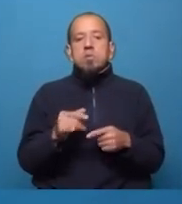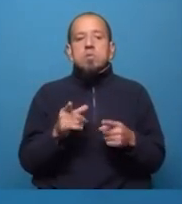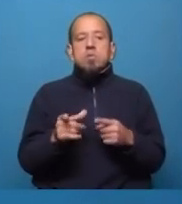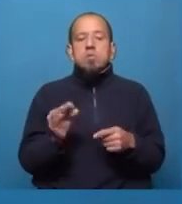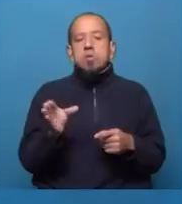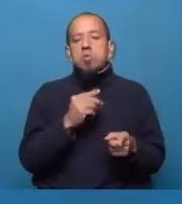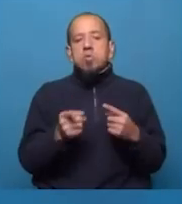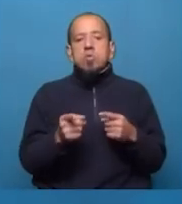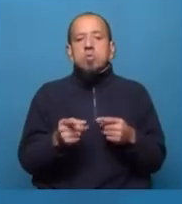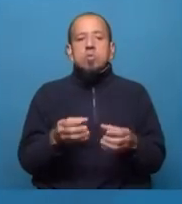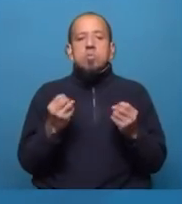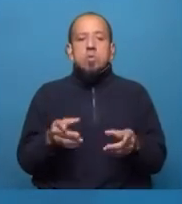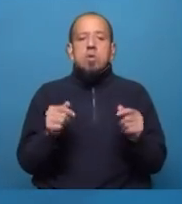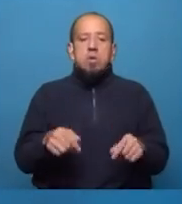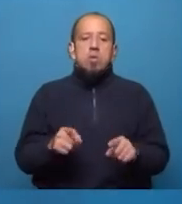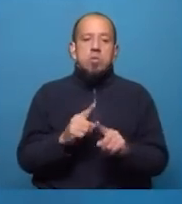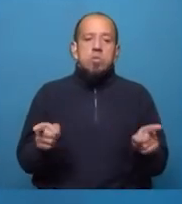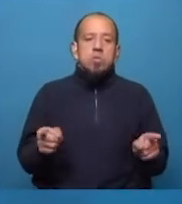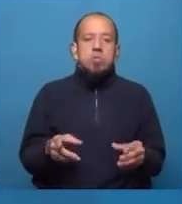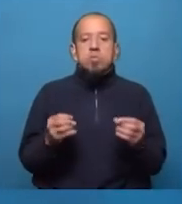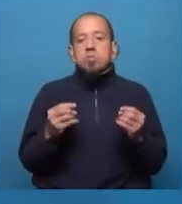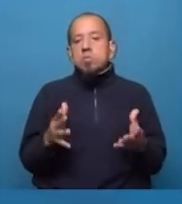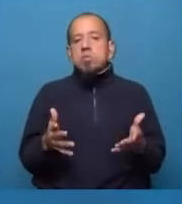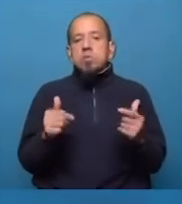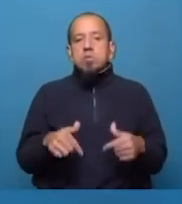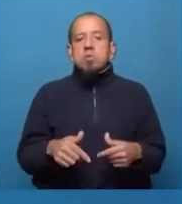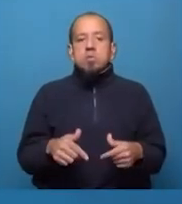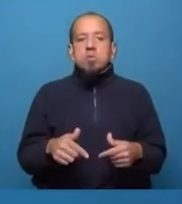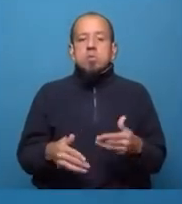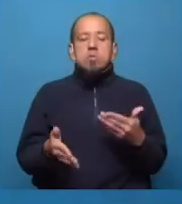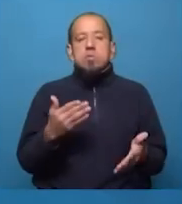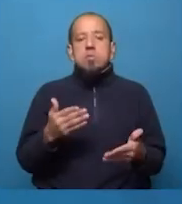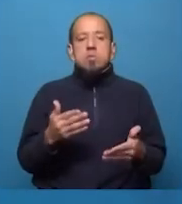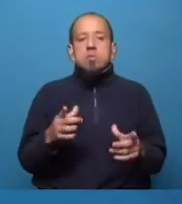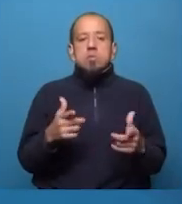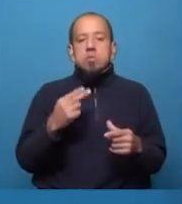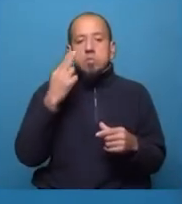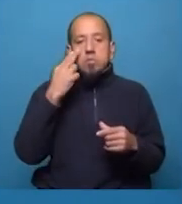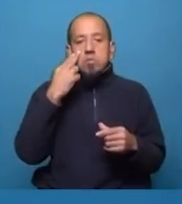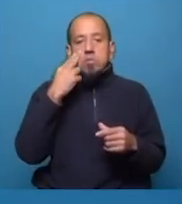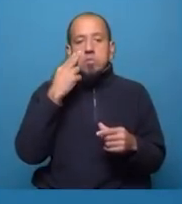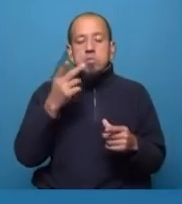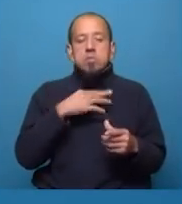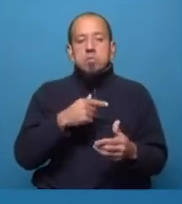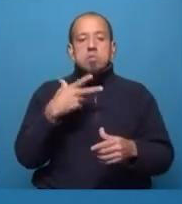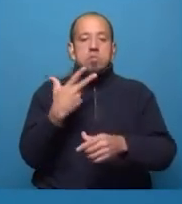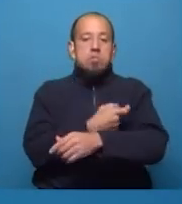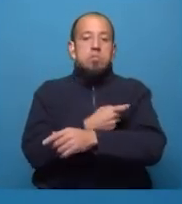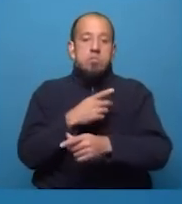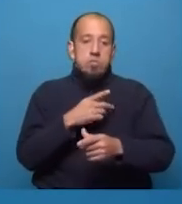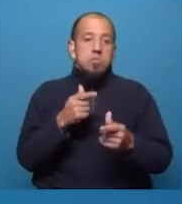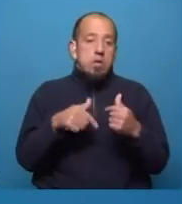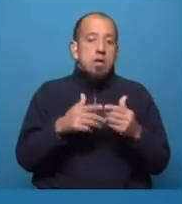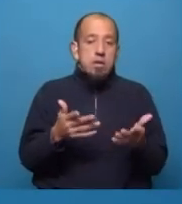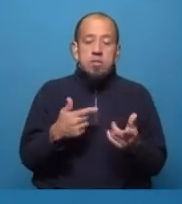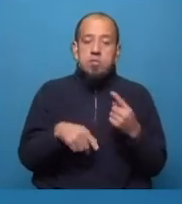todos lados por qué acá no que somos los magos charrúas que no tenemos problemas que estamos vacunados no no nos puede